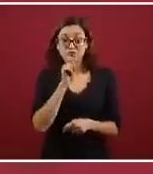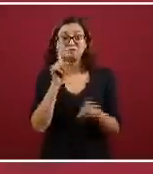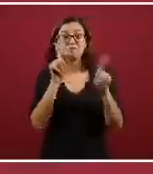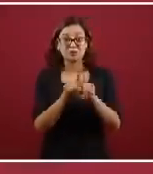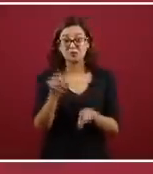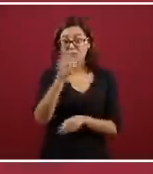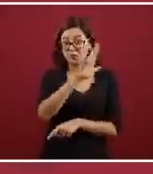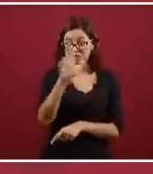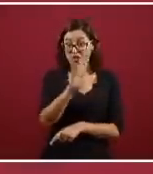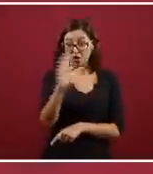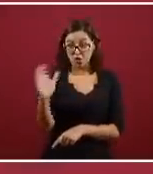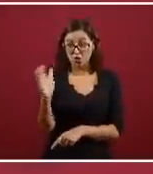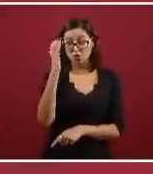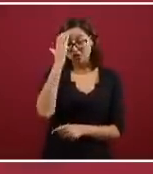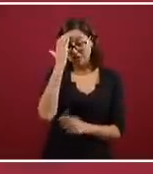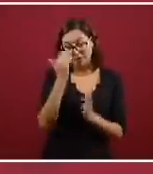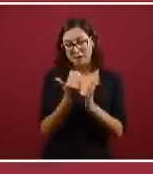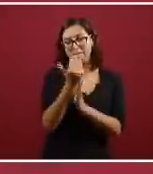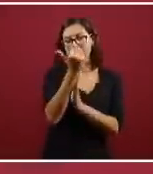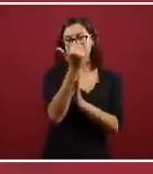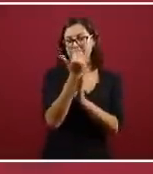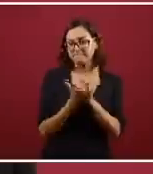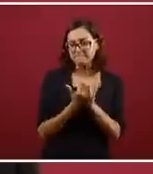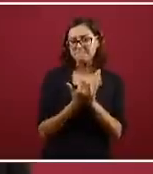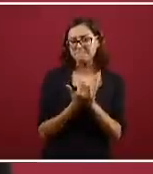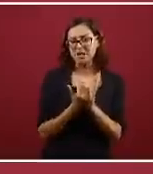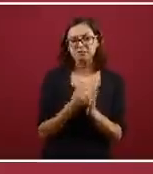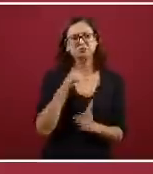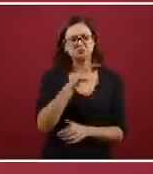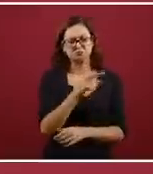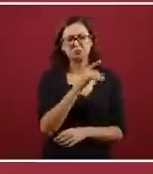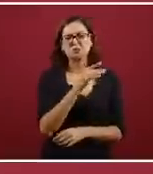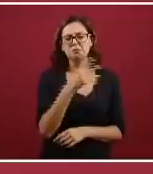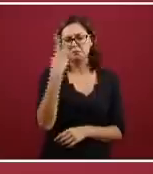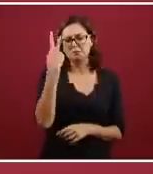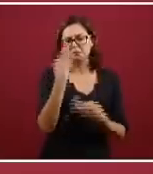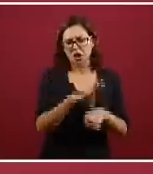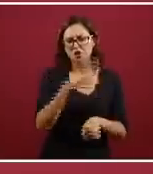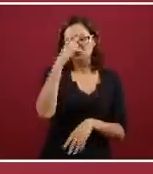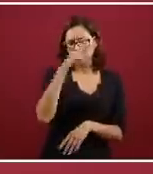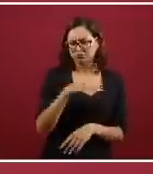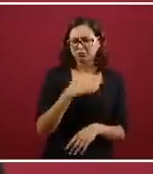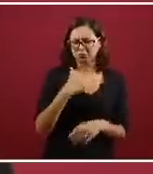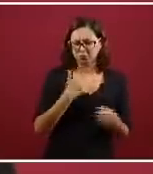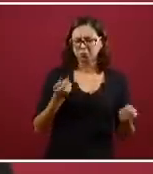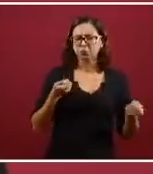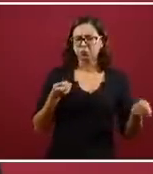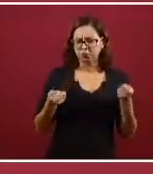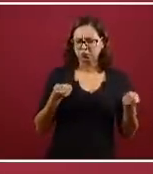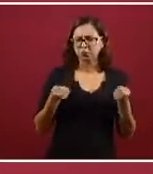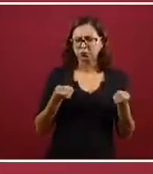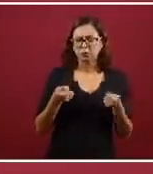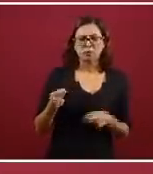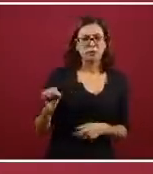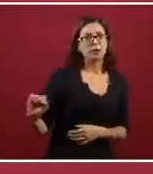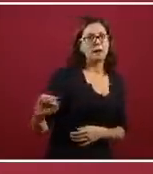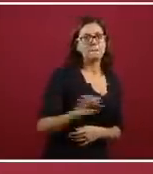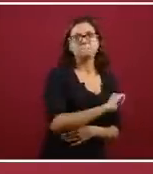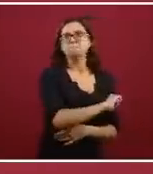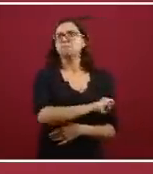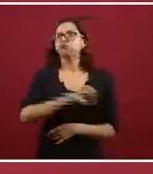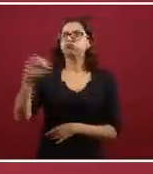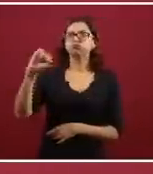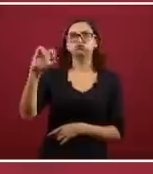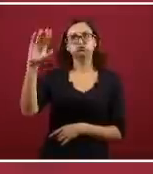mantenido de acuerdo a lo estimado por ellos, porque no han aumentado los